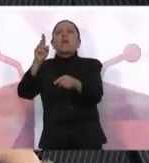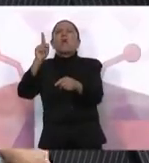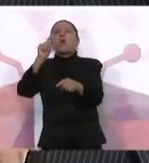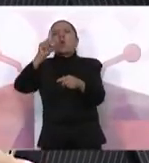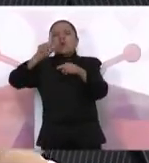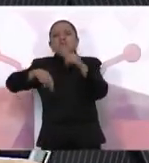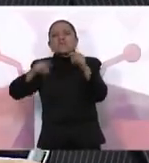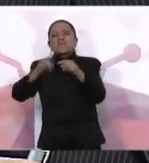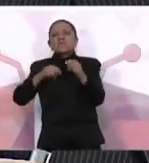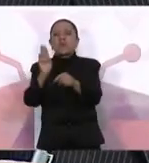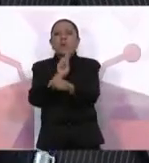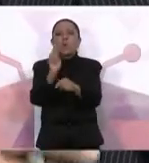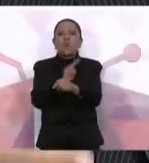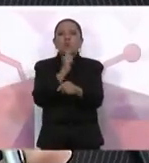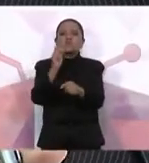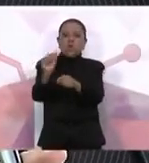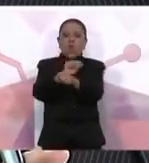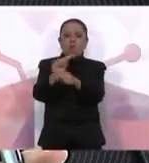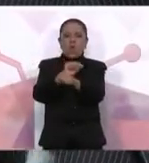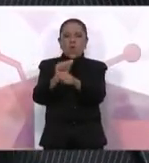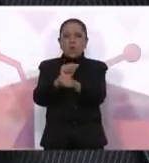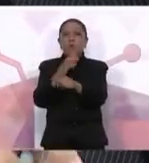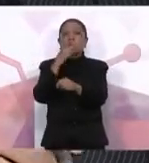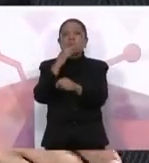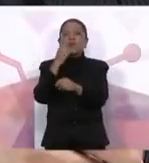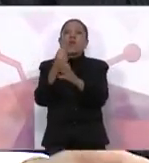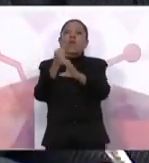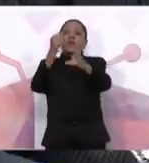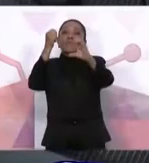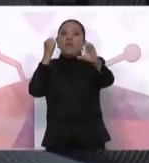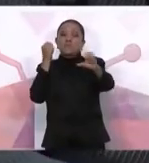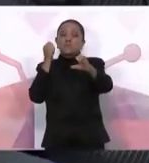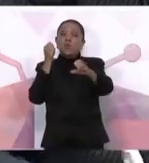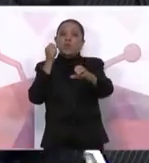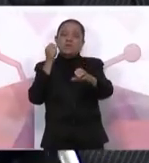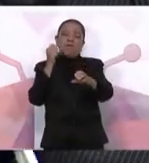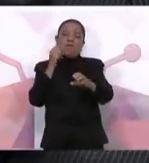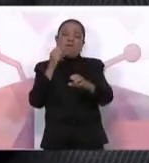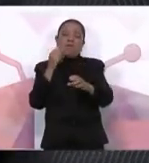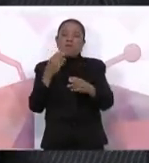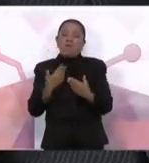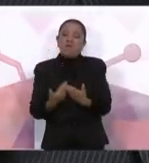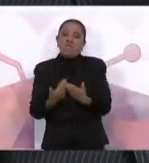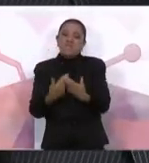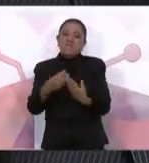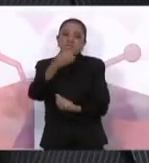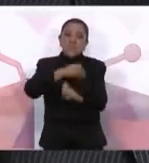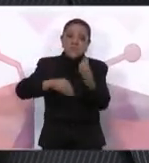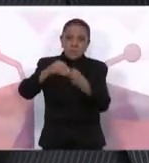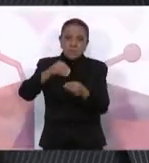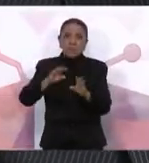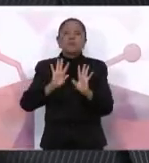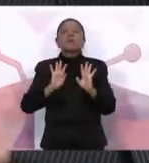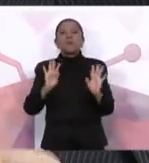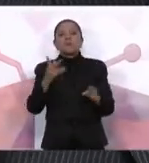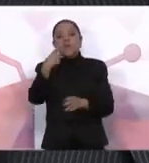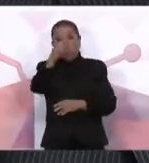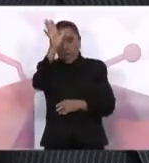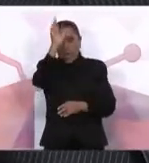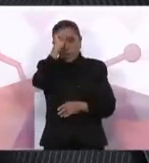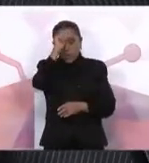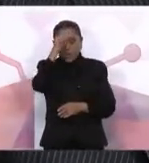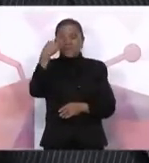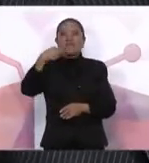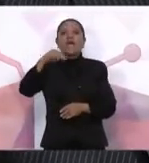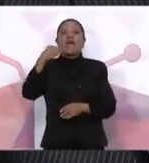transporte público eficiente y sustentable bueno lo primero hay que recordar que se le llama eco zona se refiere a la zona de